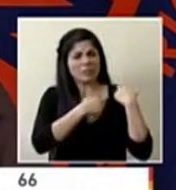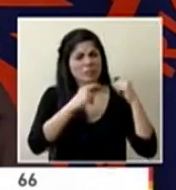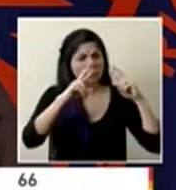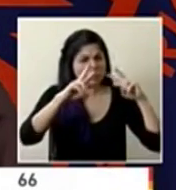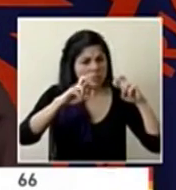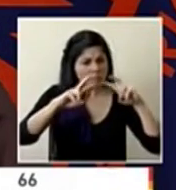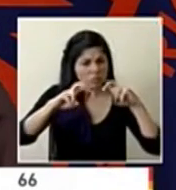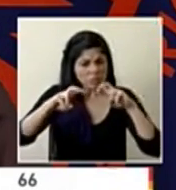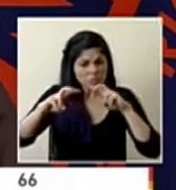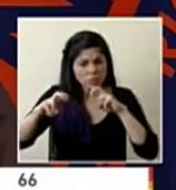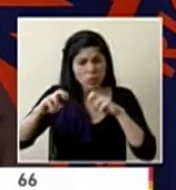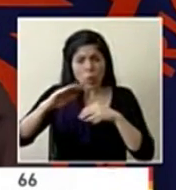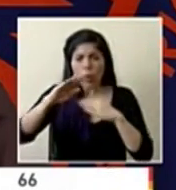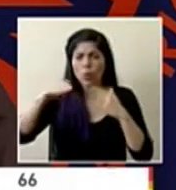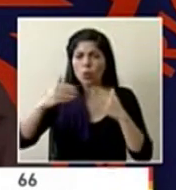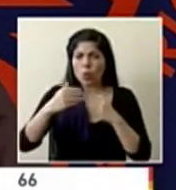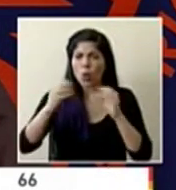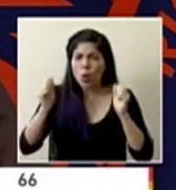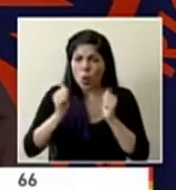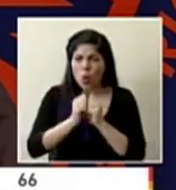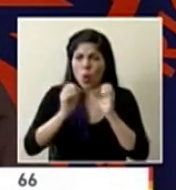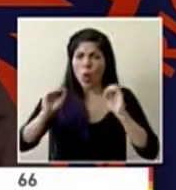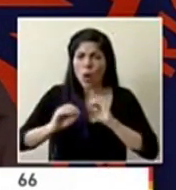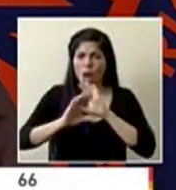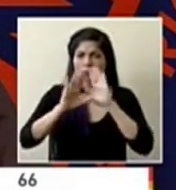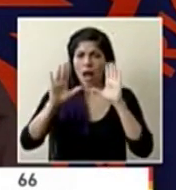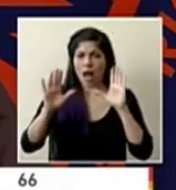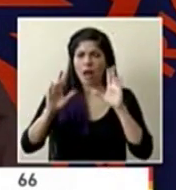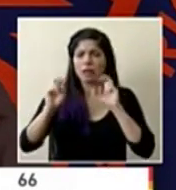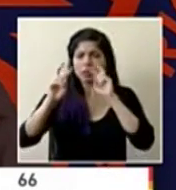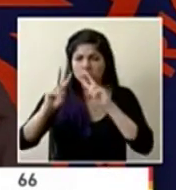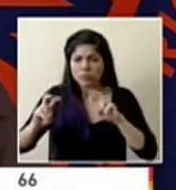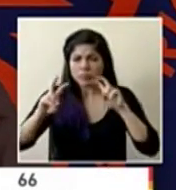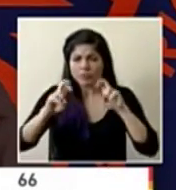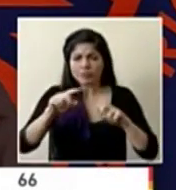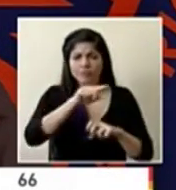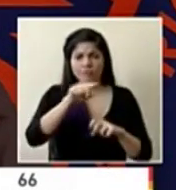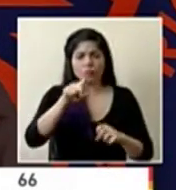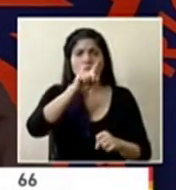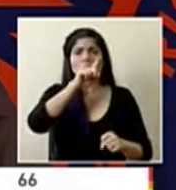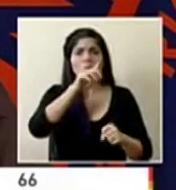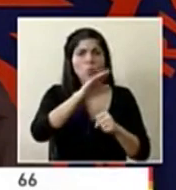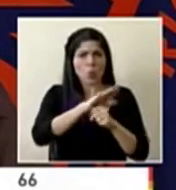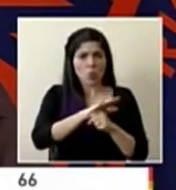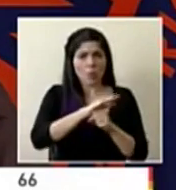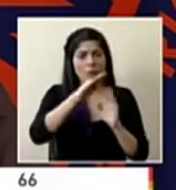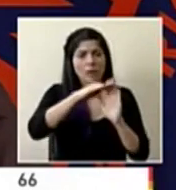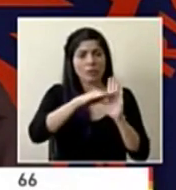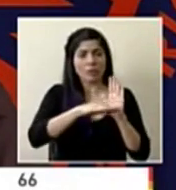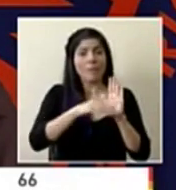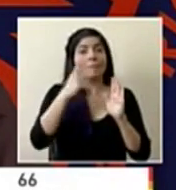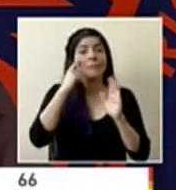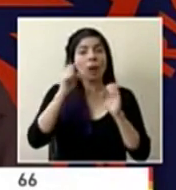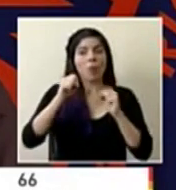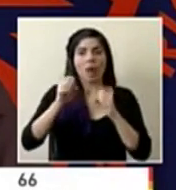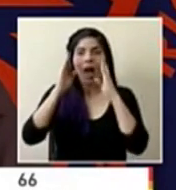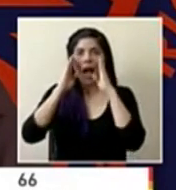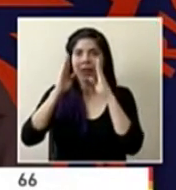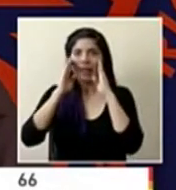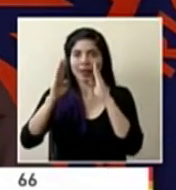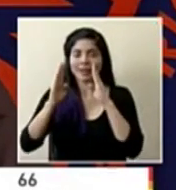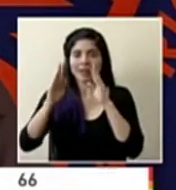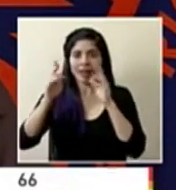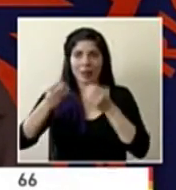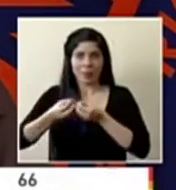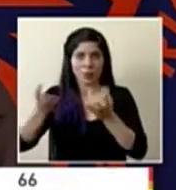de poner toda la claridad y de estar verificando que se cumplan las medidas de atención al público. Recordemos